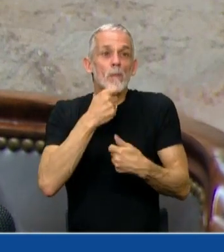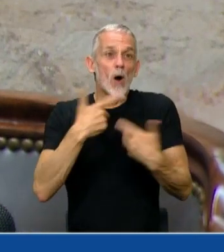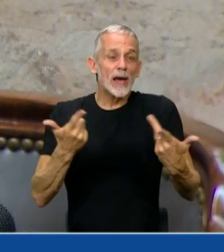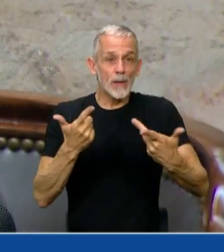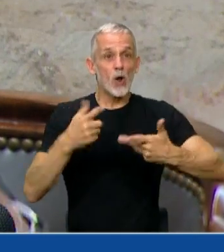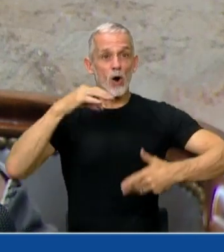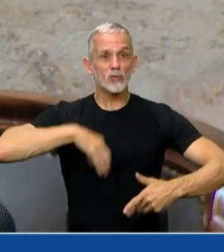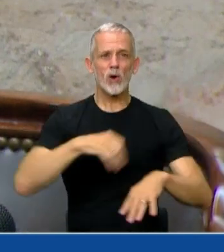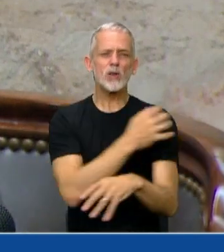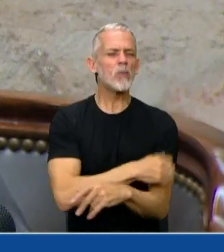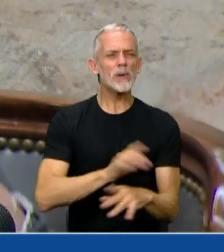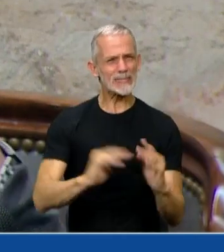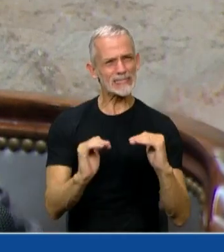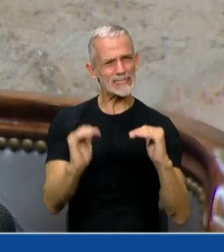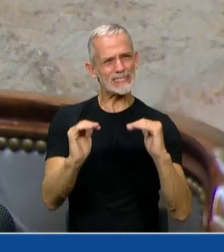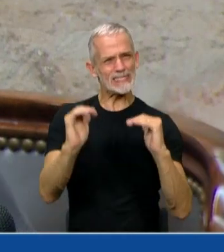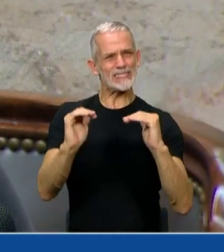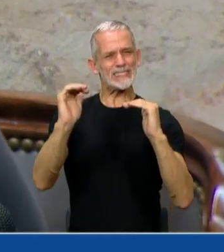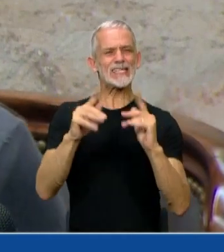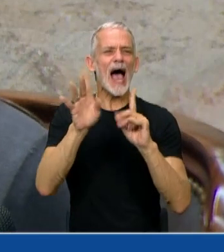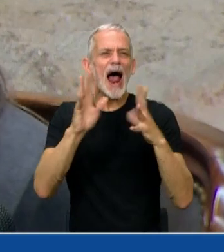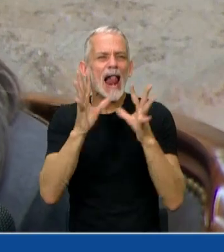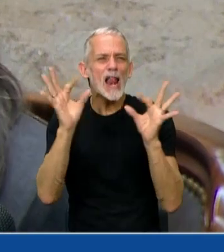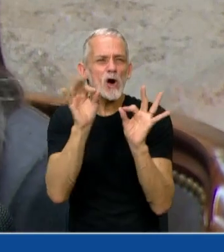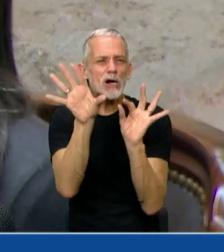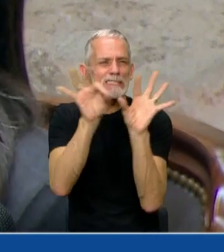los salarios de pobreza, incorporar algún